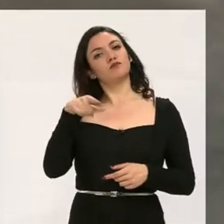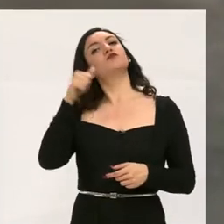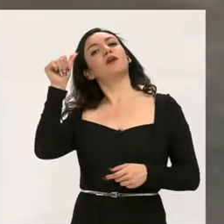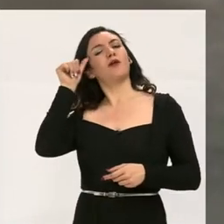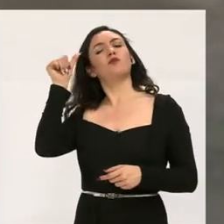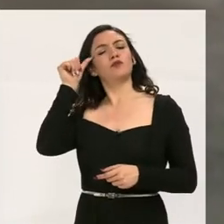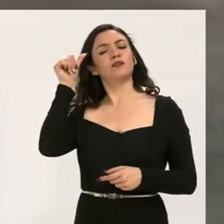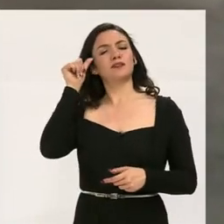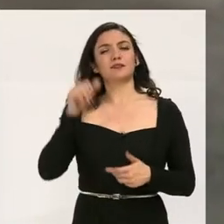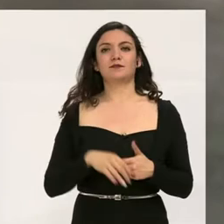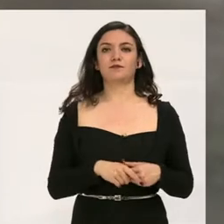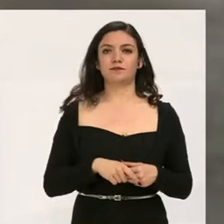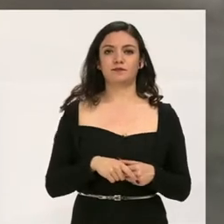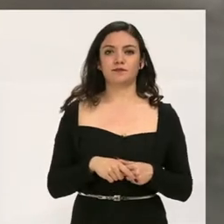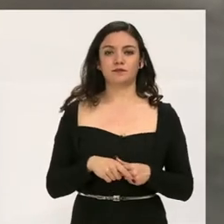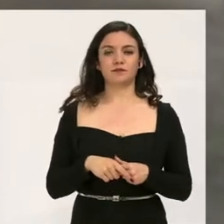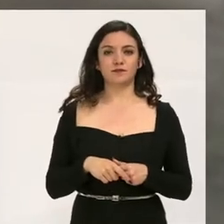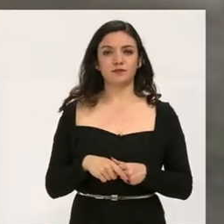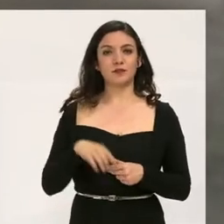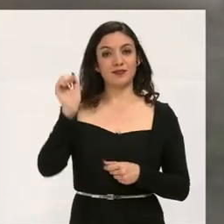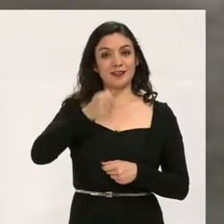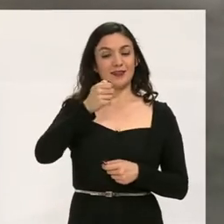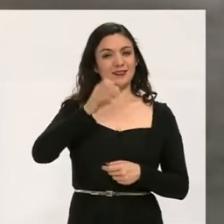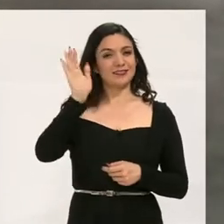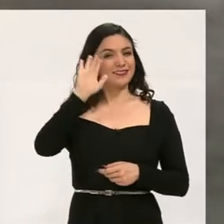Soy autista. Un saludito.